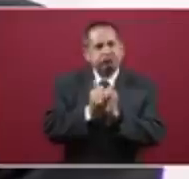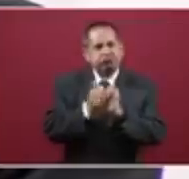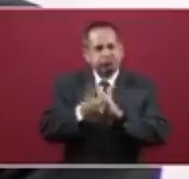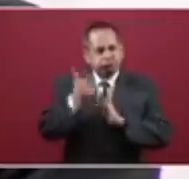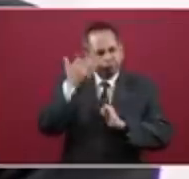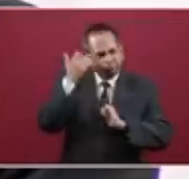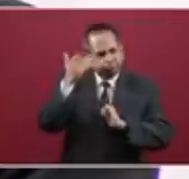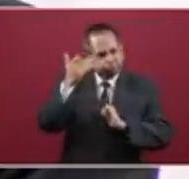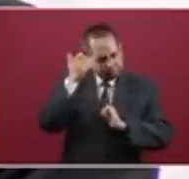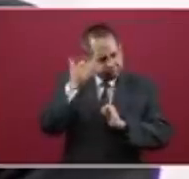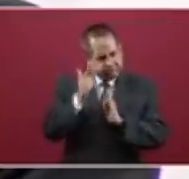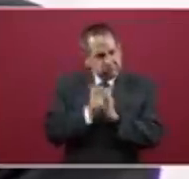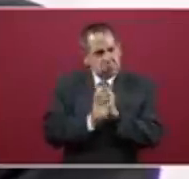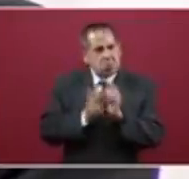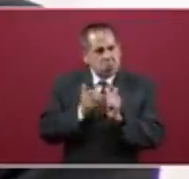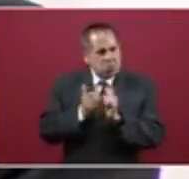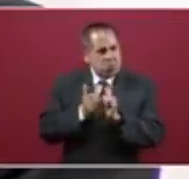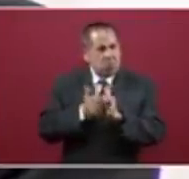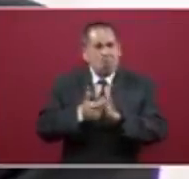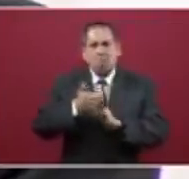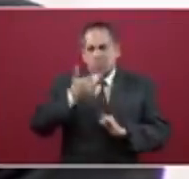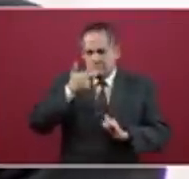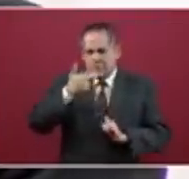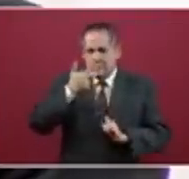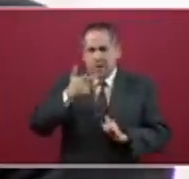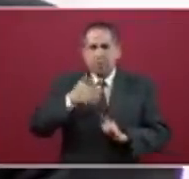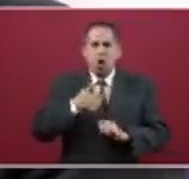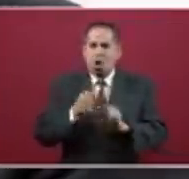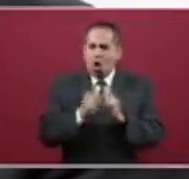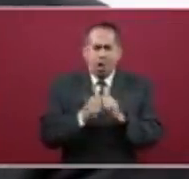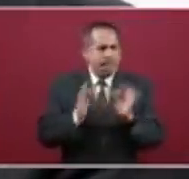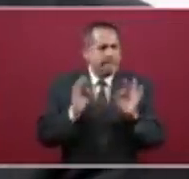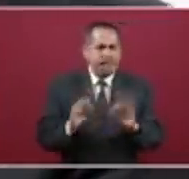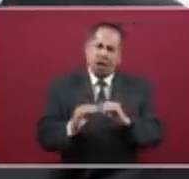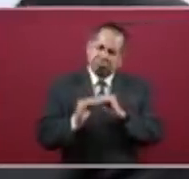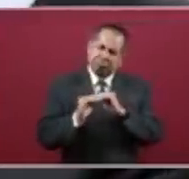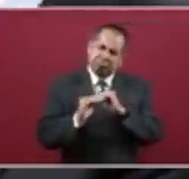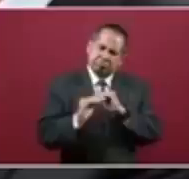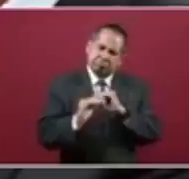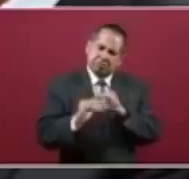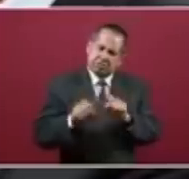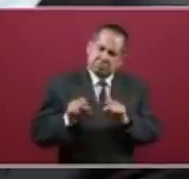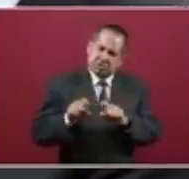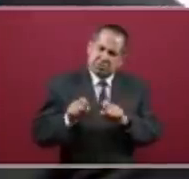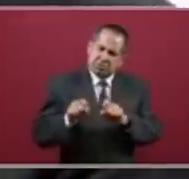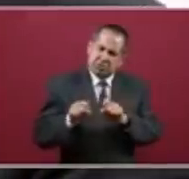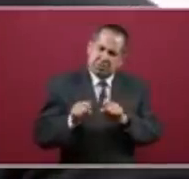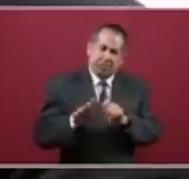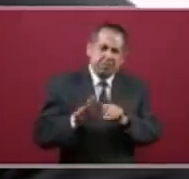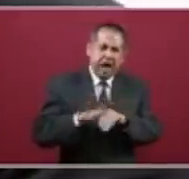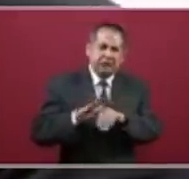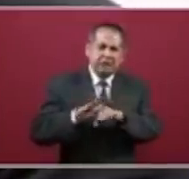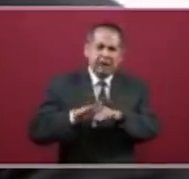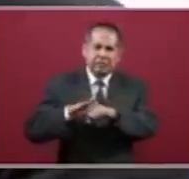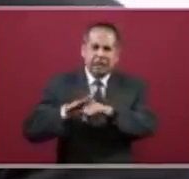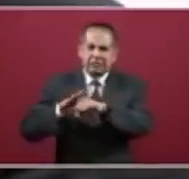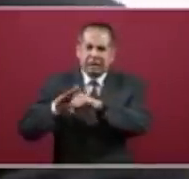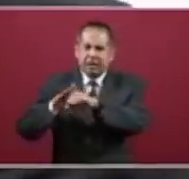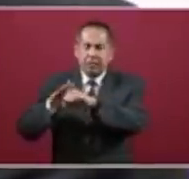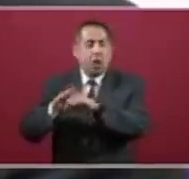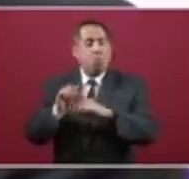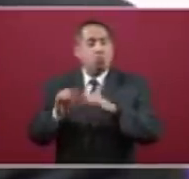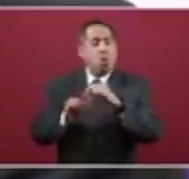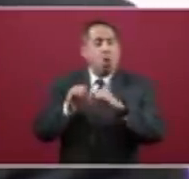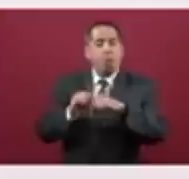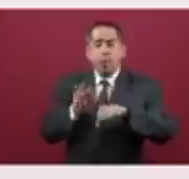forma lenta pero sostenida debe ser un proceso ascendente